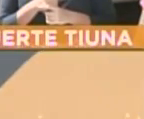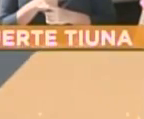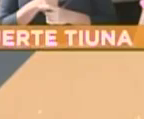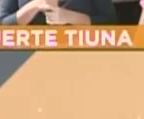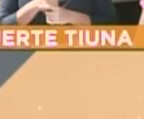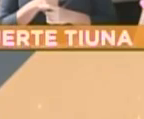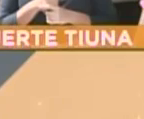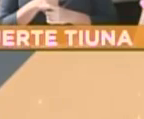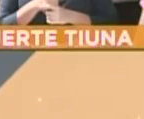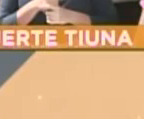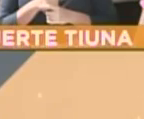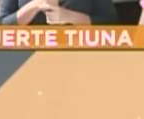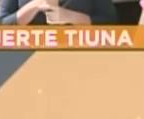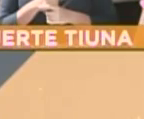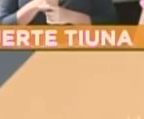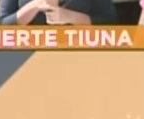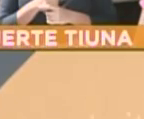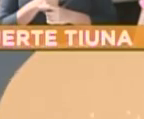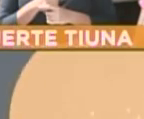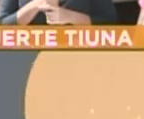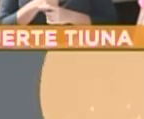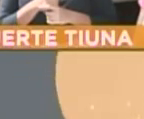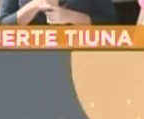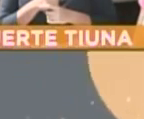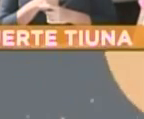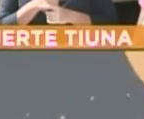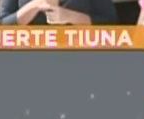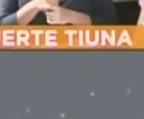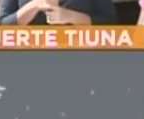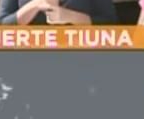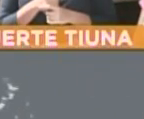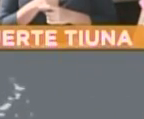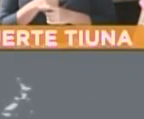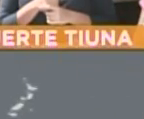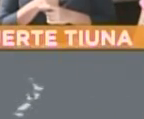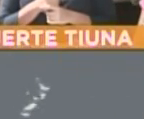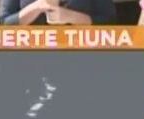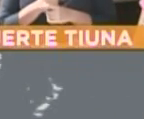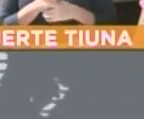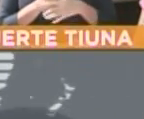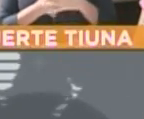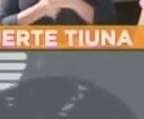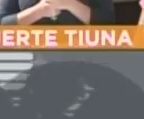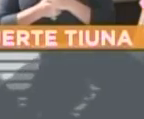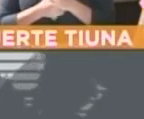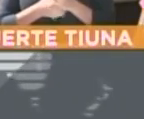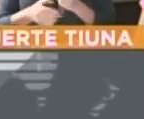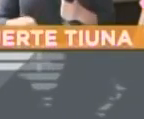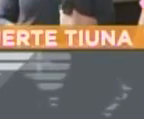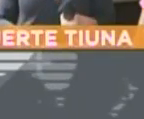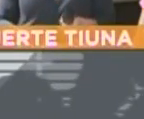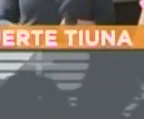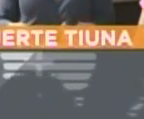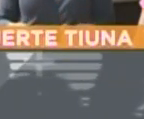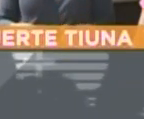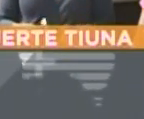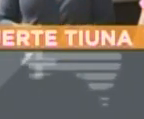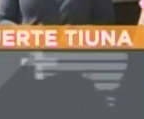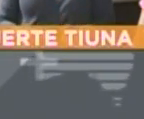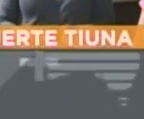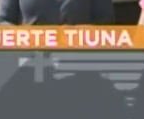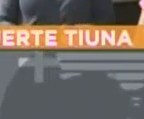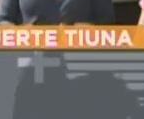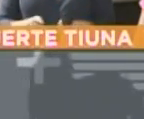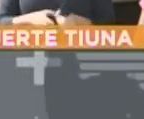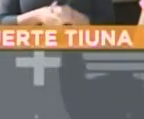gigantesca que solo se puede hacer en revolución. ¿Ustedes creen que Julio Borges, presidente, haría estas inversiones